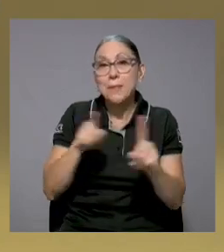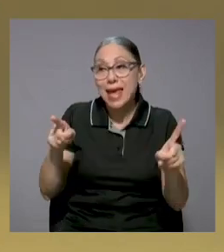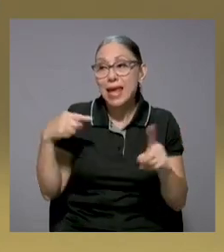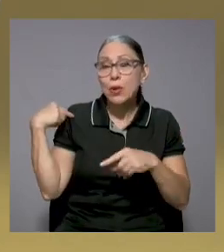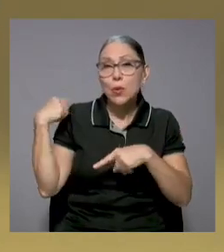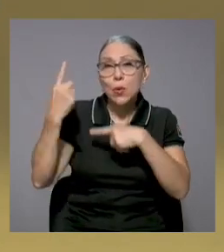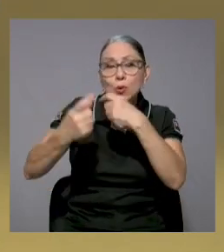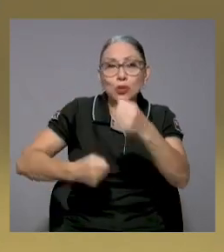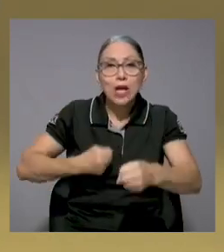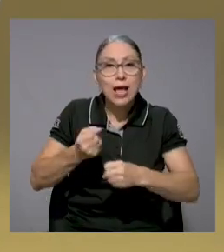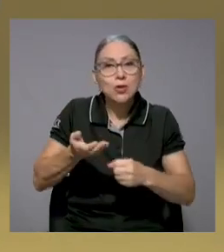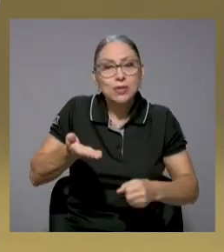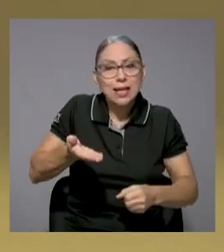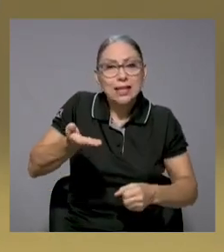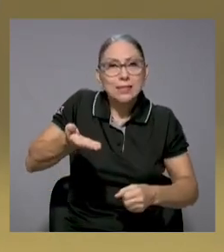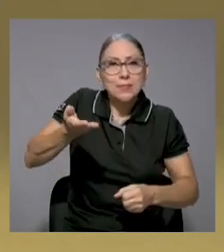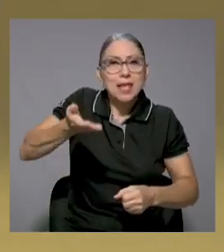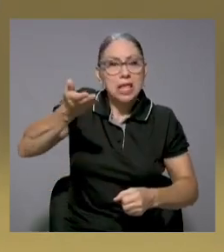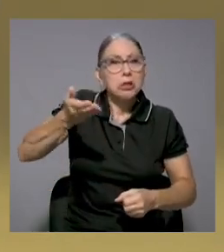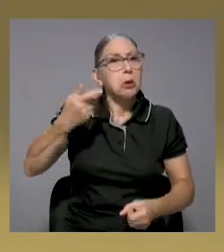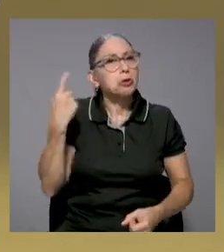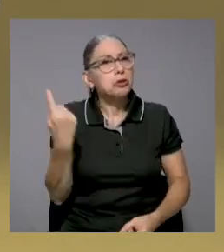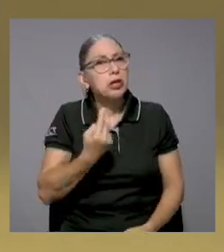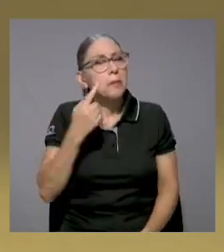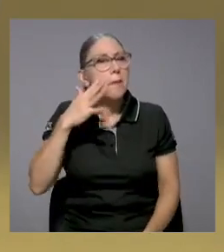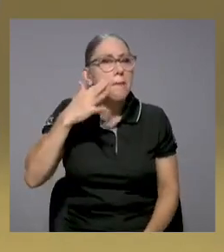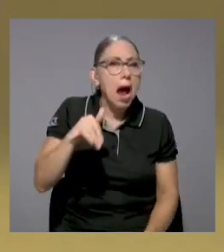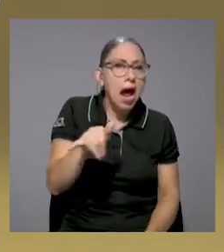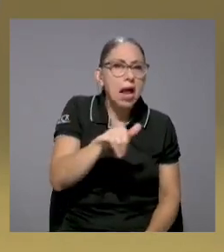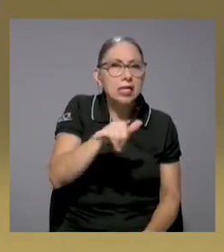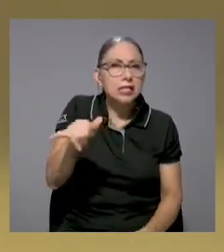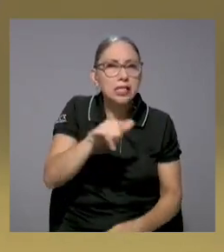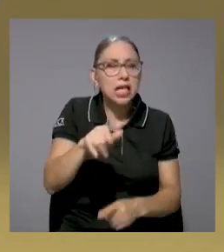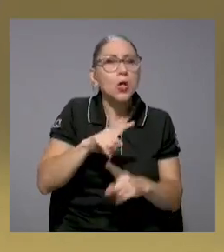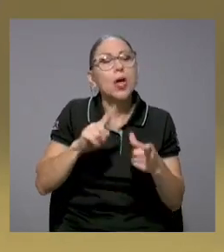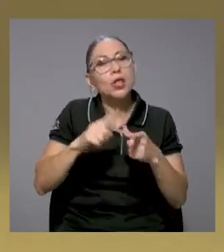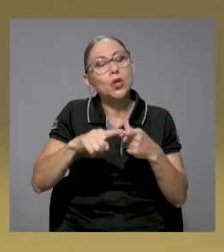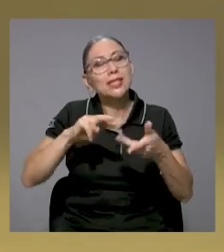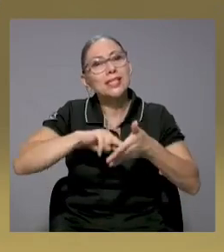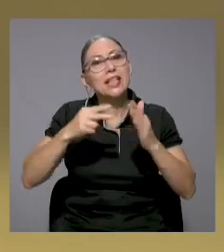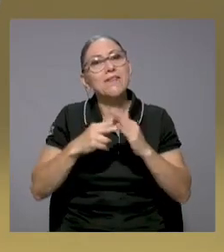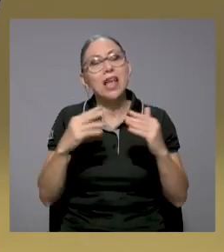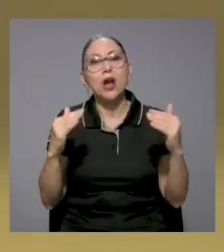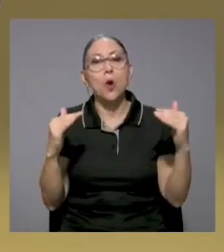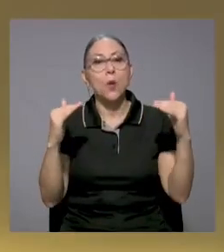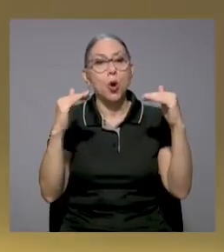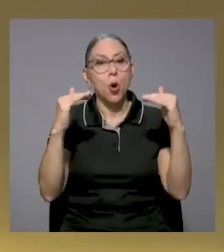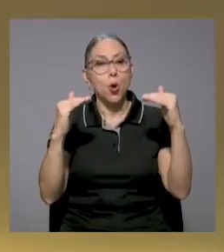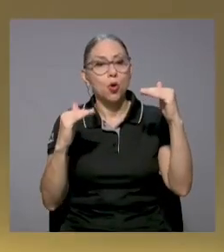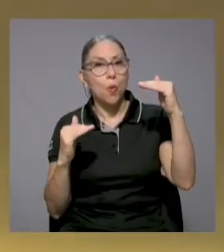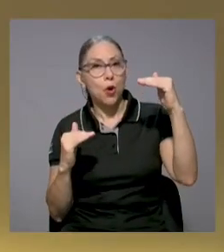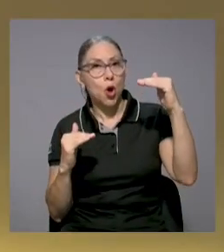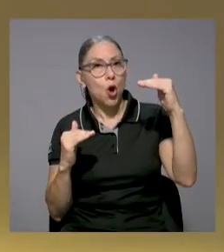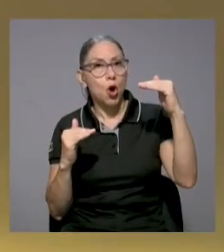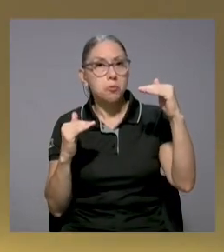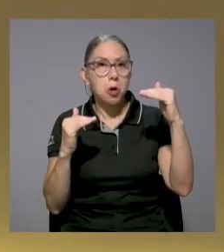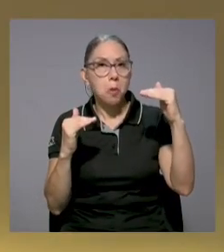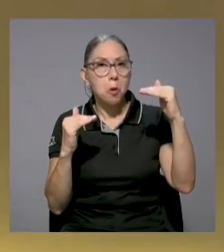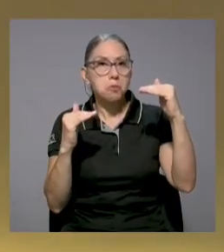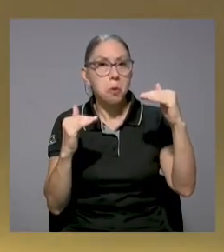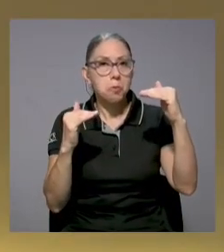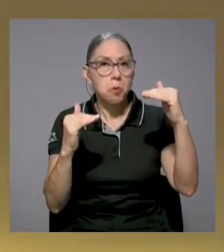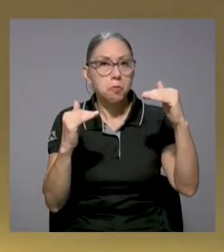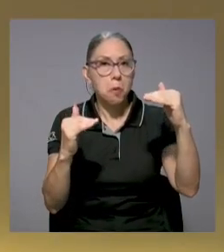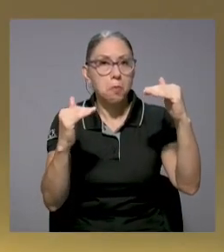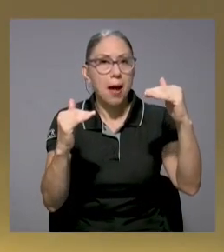la tendencia era semejante, entonces no cerrábamos las brechas, pero las manteníamos a lo largo de los años. Sin embargo, más o menos a partir del